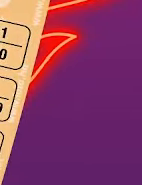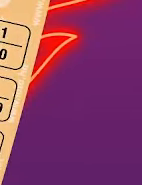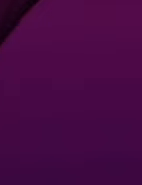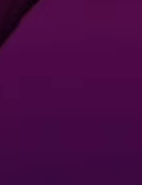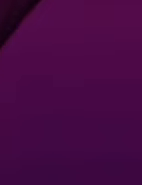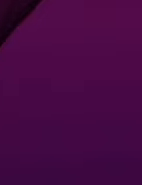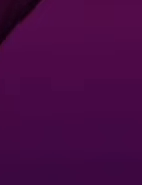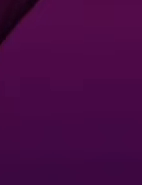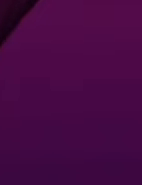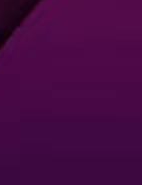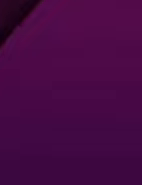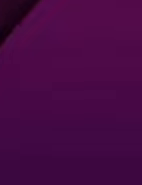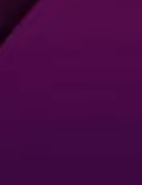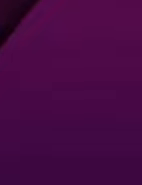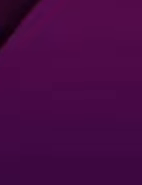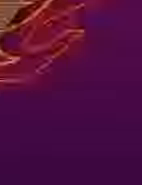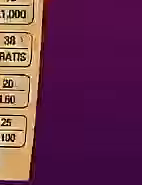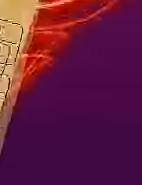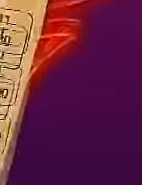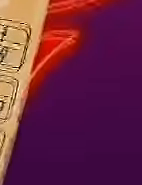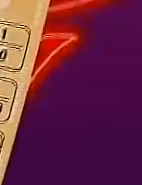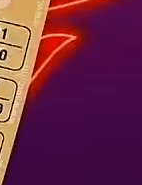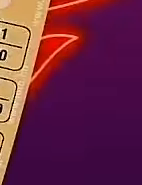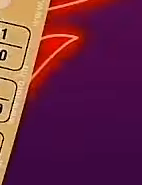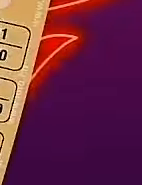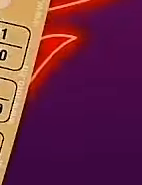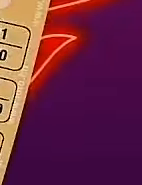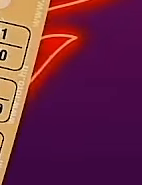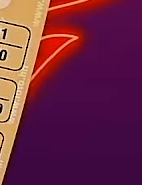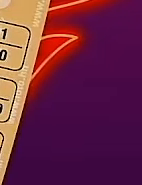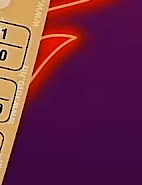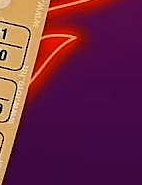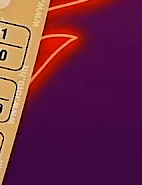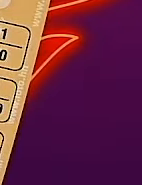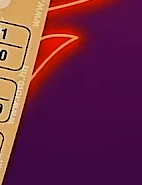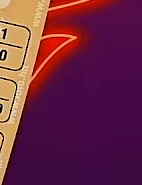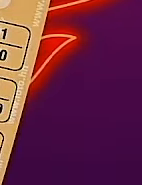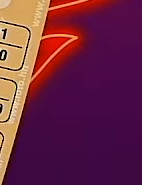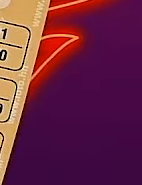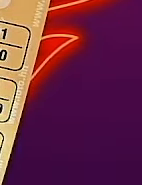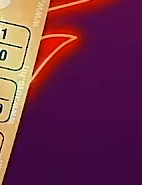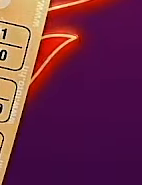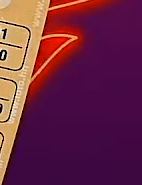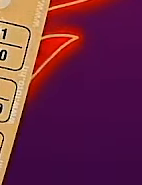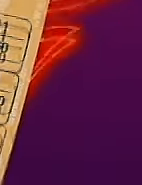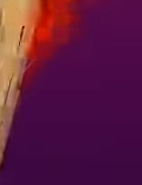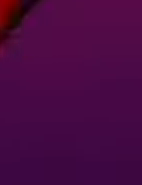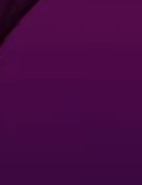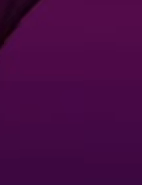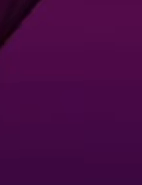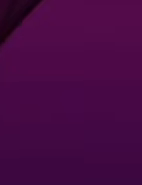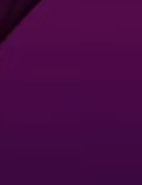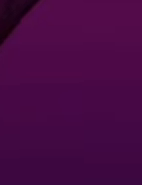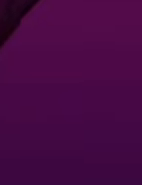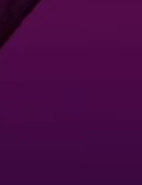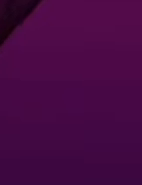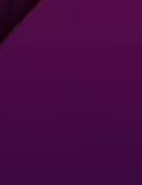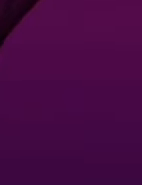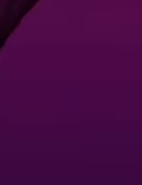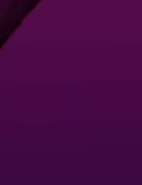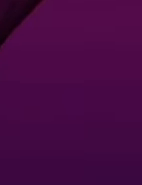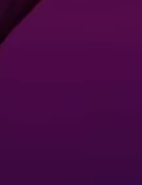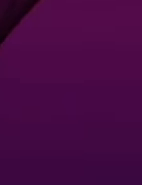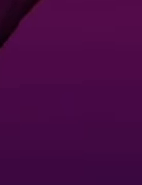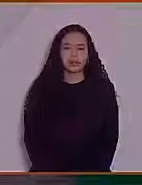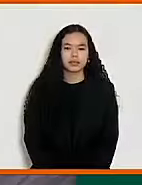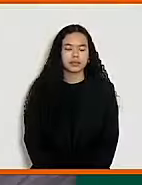éxito en mil emoción, mucha suerte tendré. Bienvenidos al sorteo Loto. Loto, te cambia la vida.